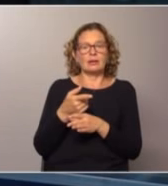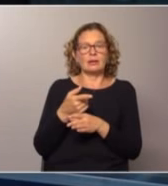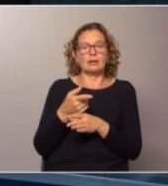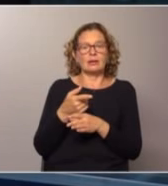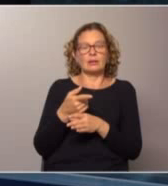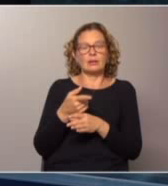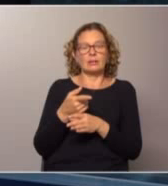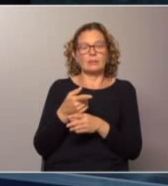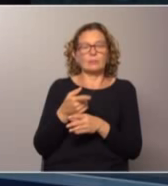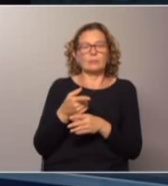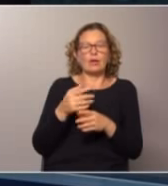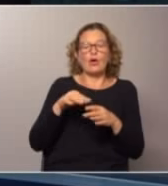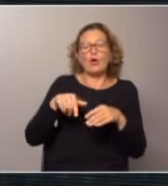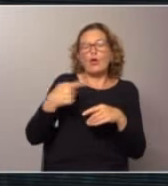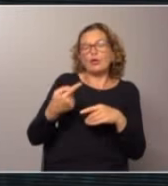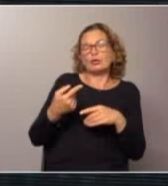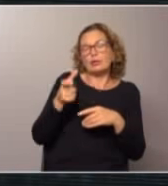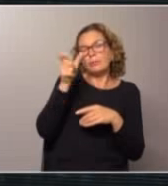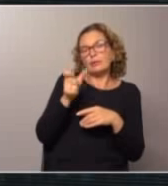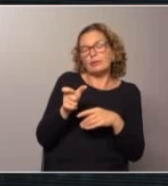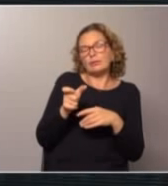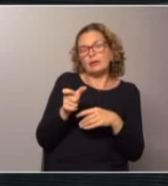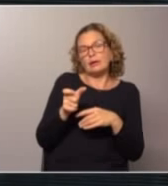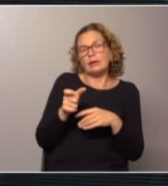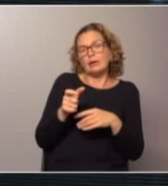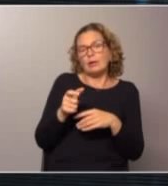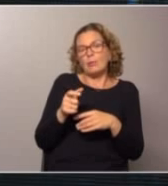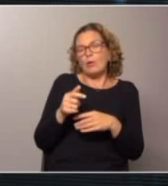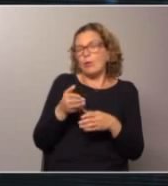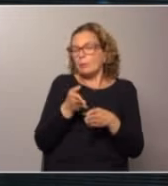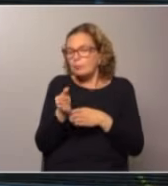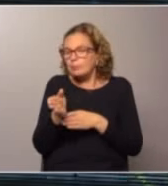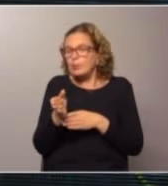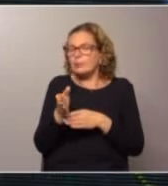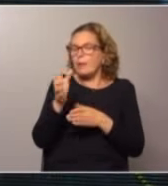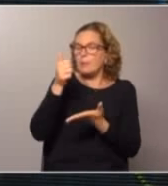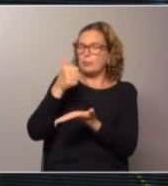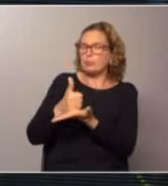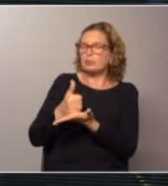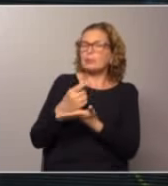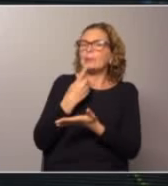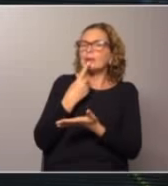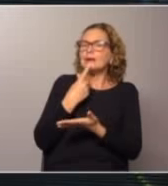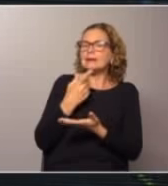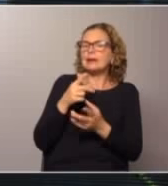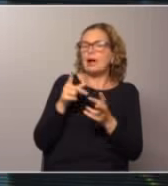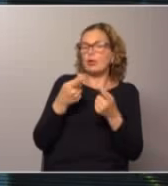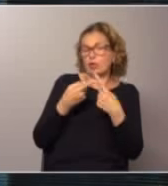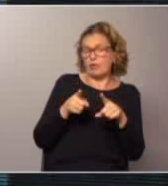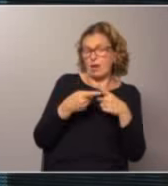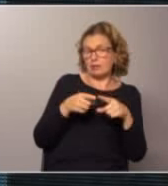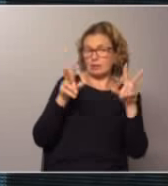una de otras personas hacia de repente una postura política o hacia con alumnos visiones sobre determinados temas